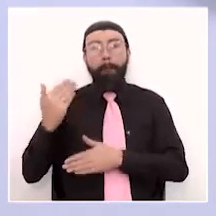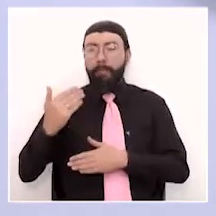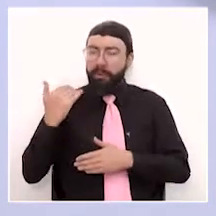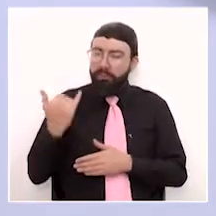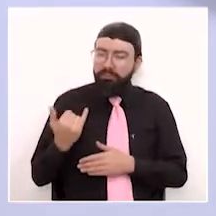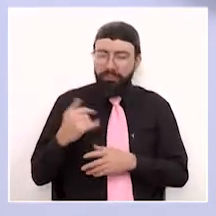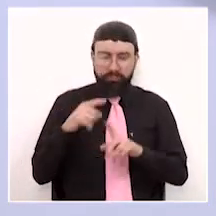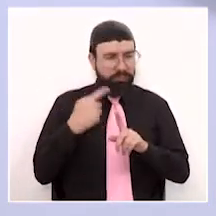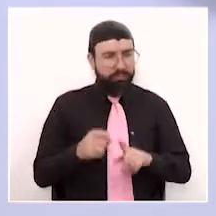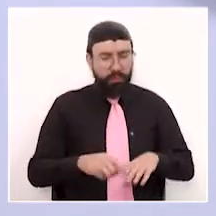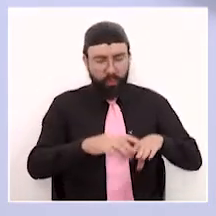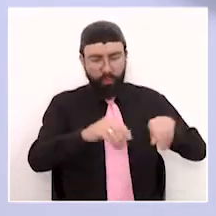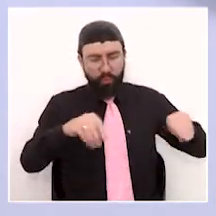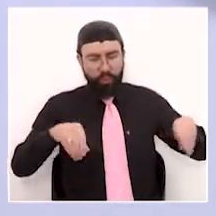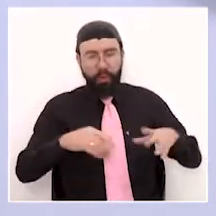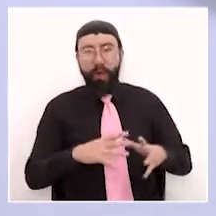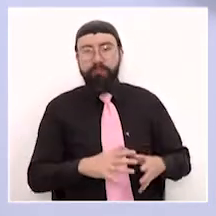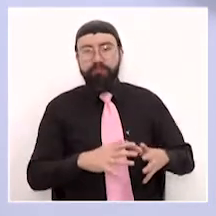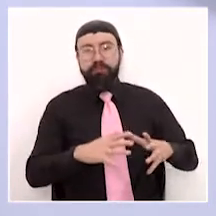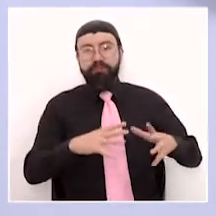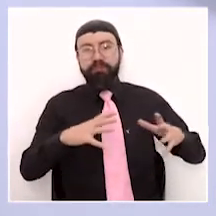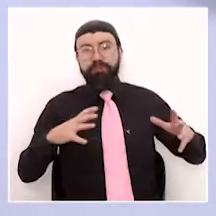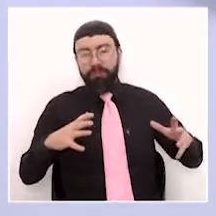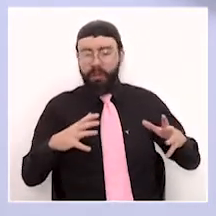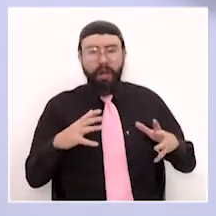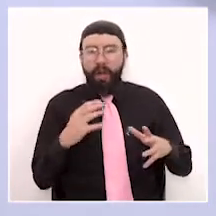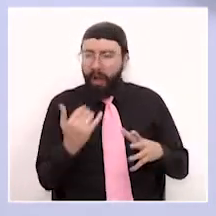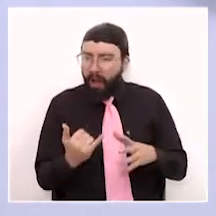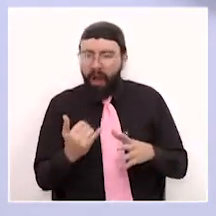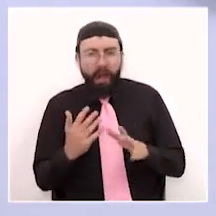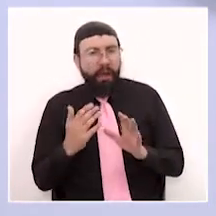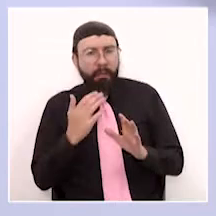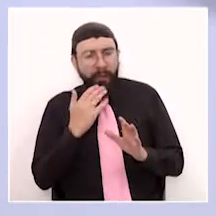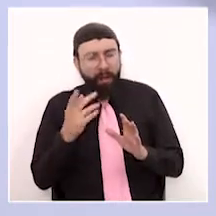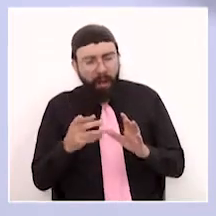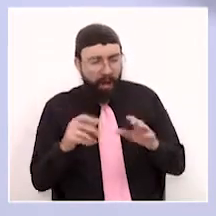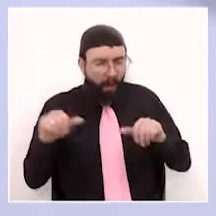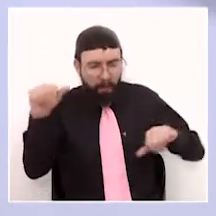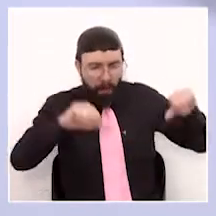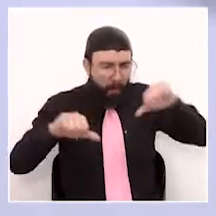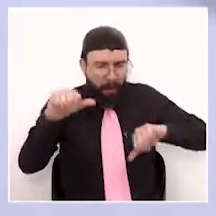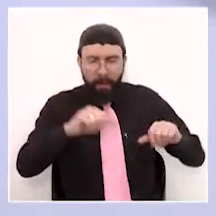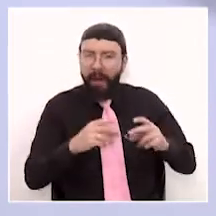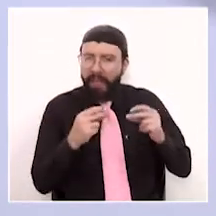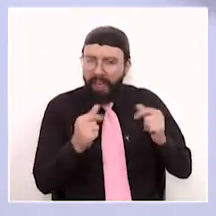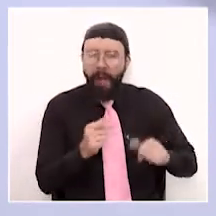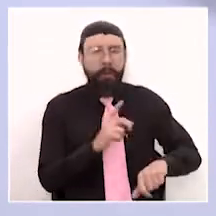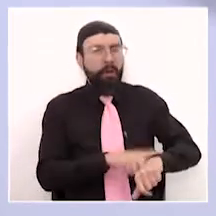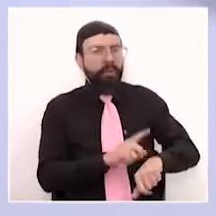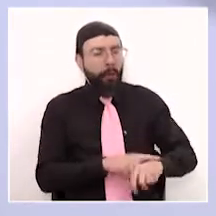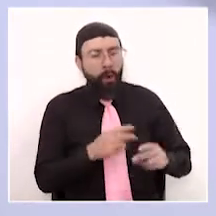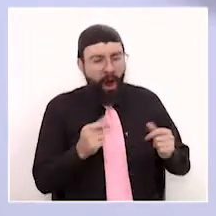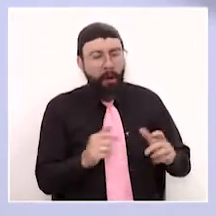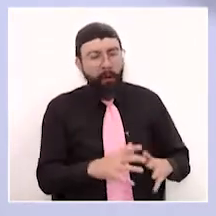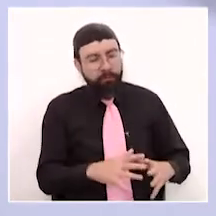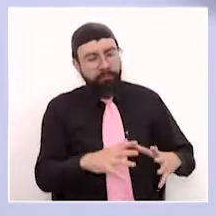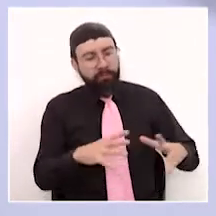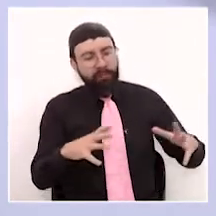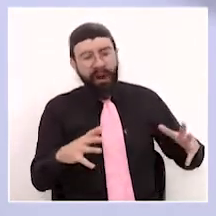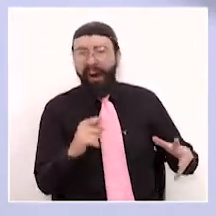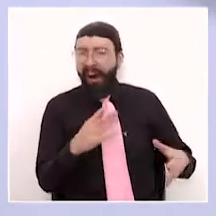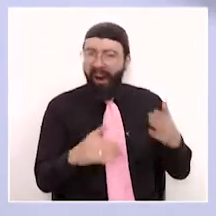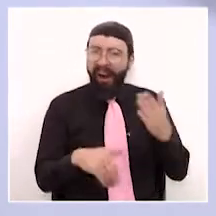que fueran más artificiales, que pudieran hacer un pan en menos tiempo. Ya empezamos a hablar de la